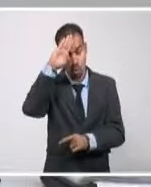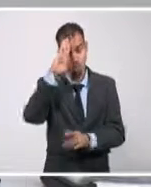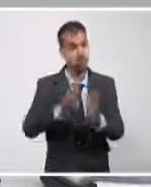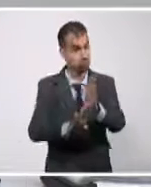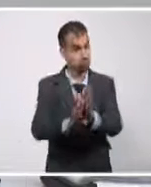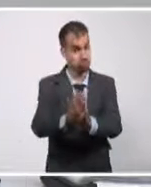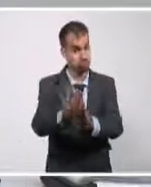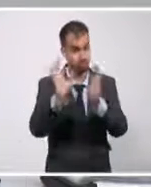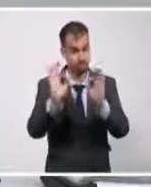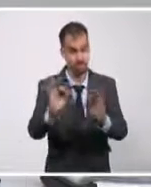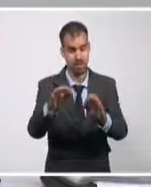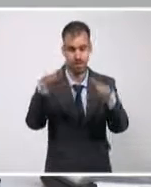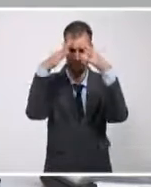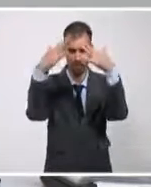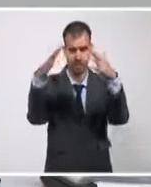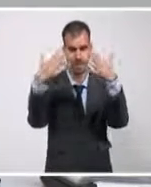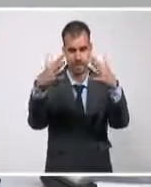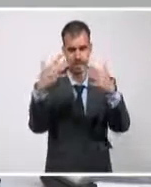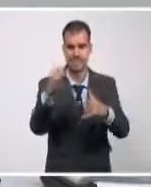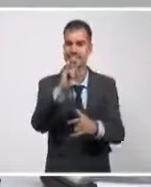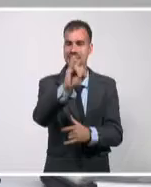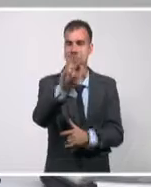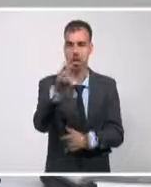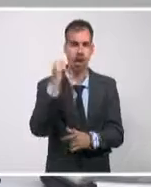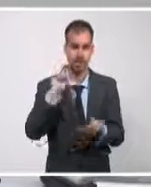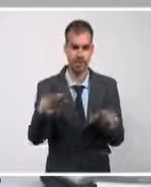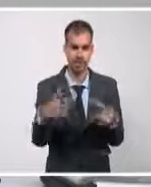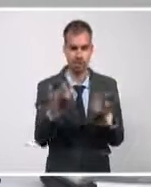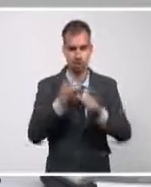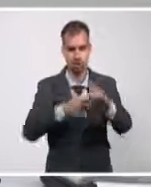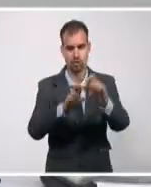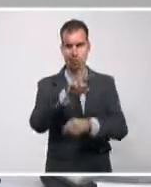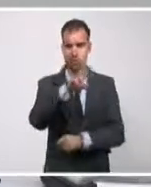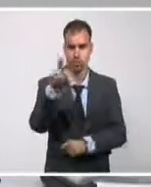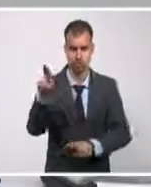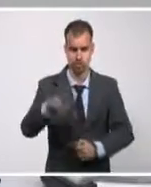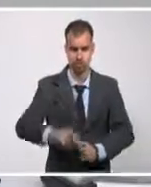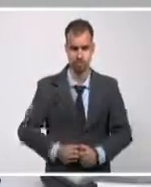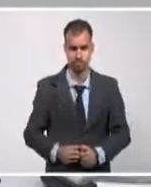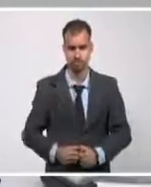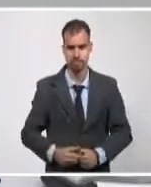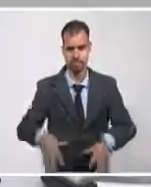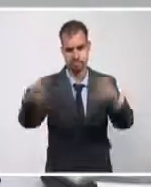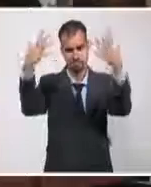año nuevo y felicidades en el 62 aniversario del triunfo de la Revolución Cubana.